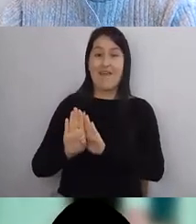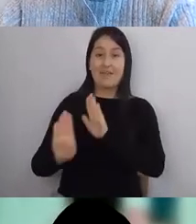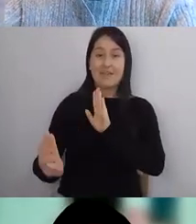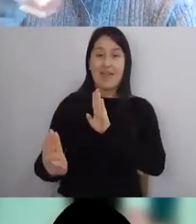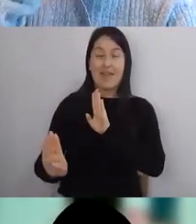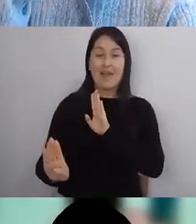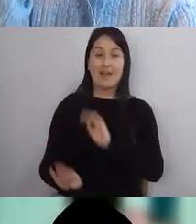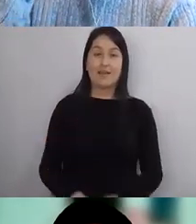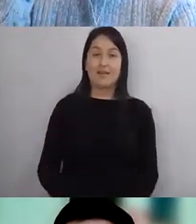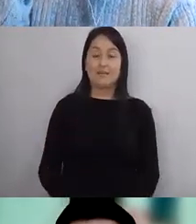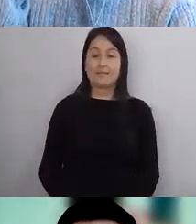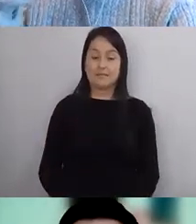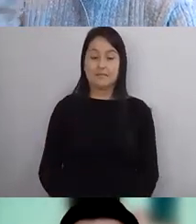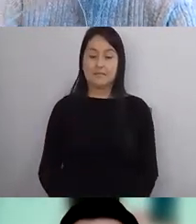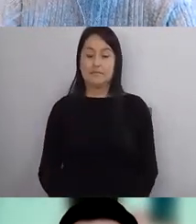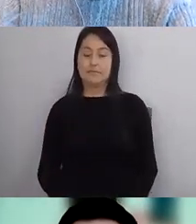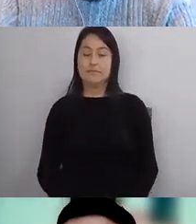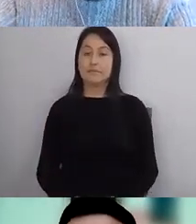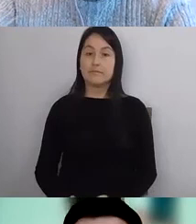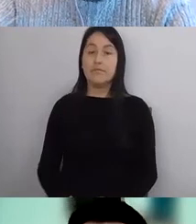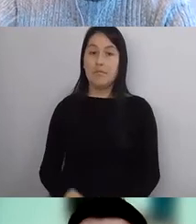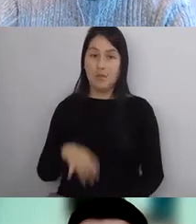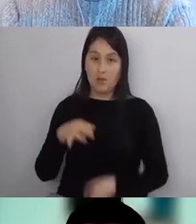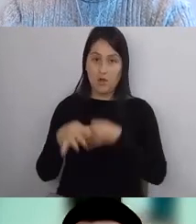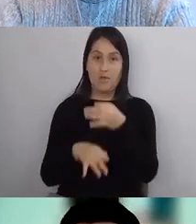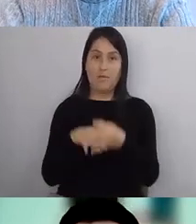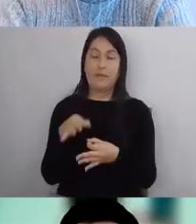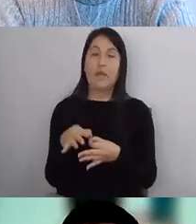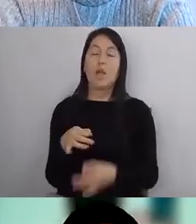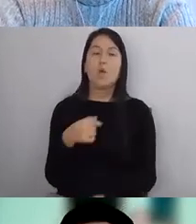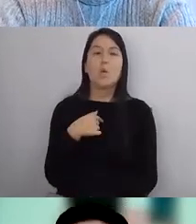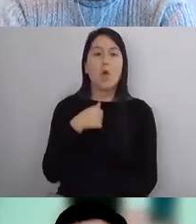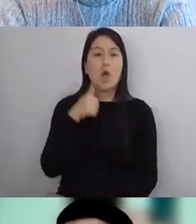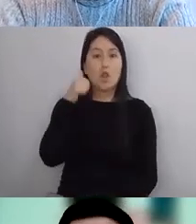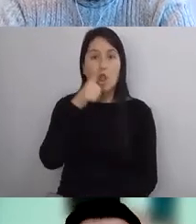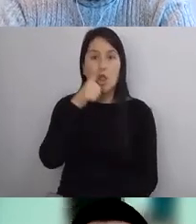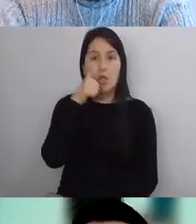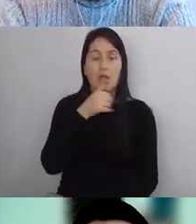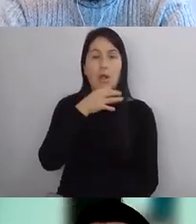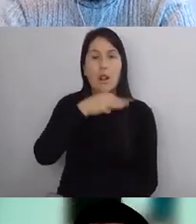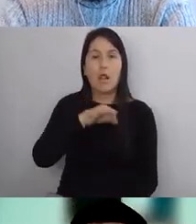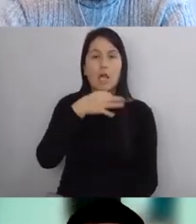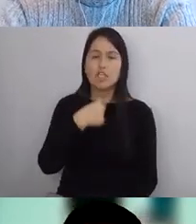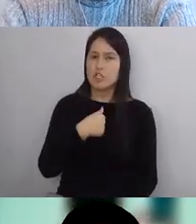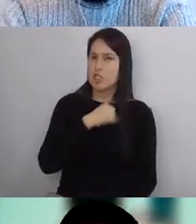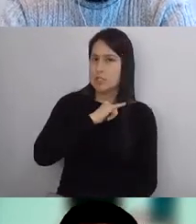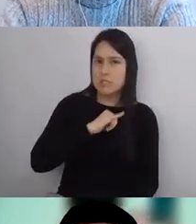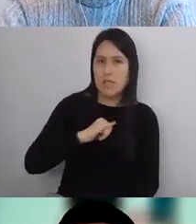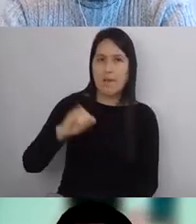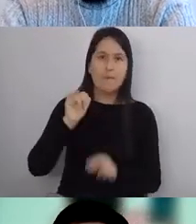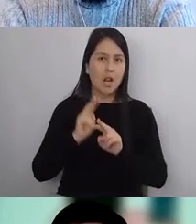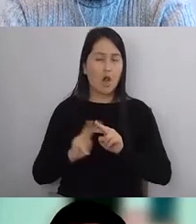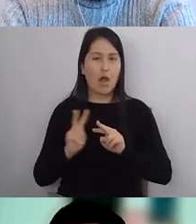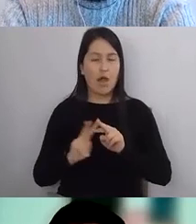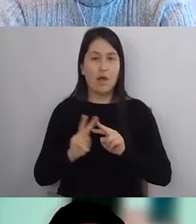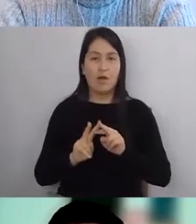es de comentar que muchas veces uno tiene en nuestro discurso diario, es que yo siempre hago esto de esta forma, ¿cierto?